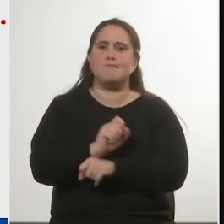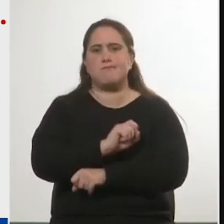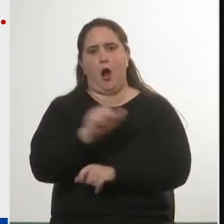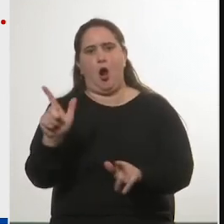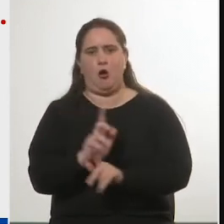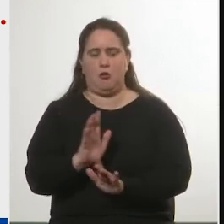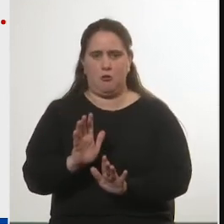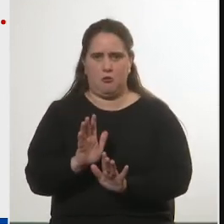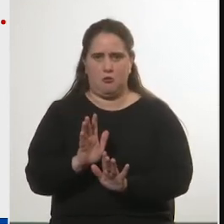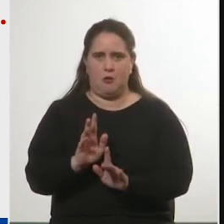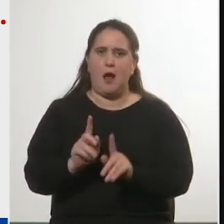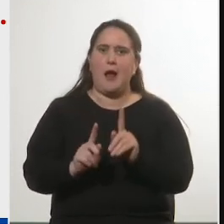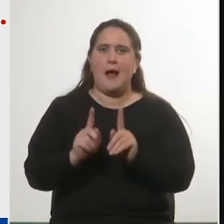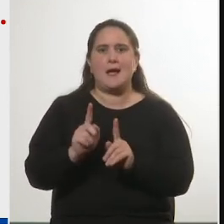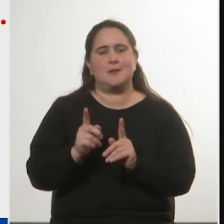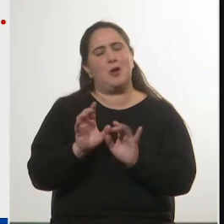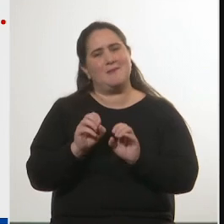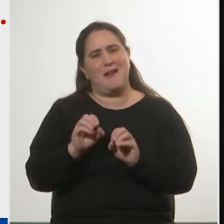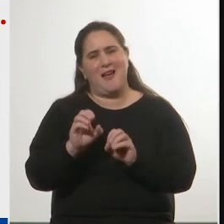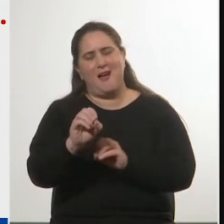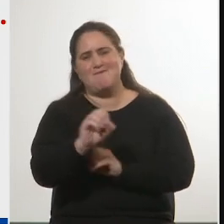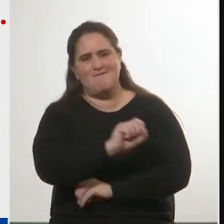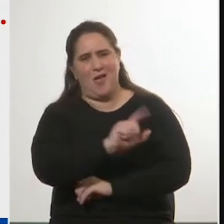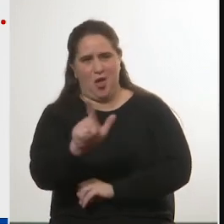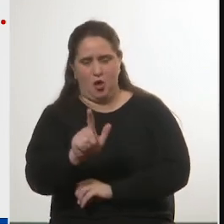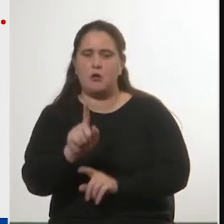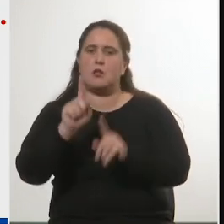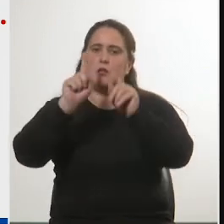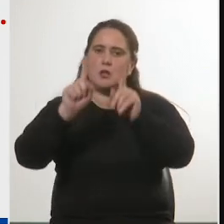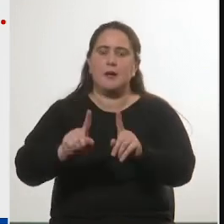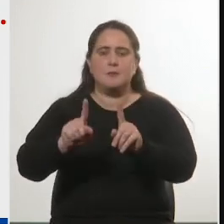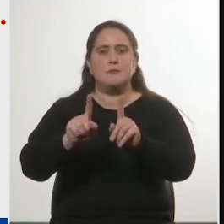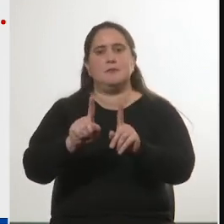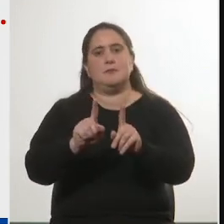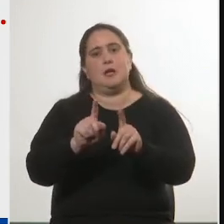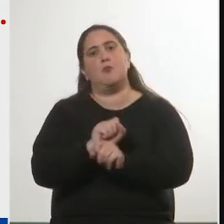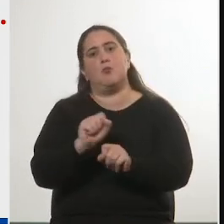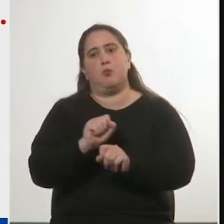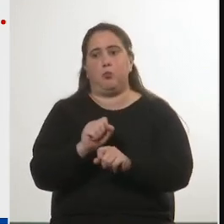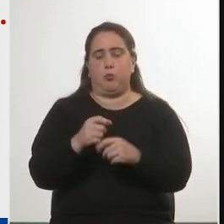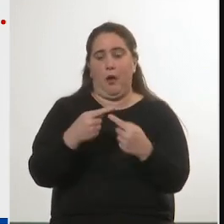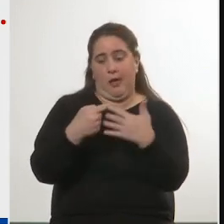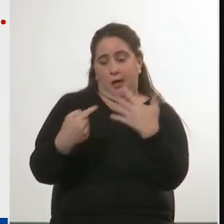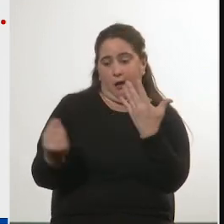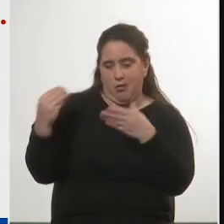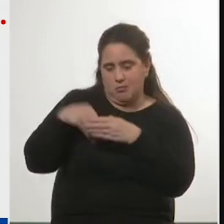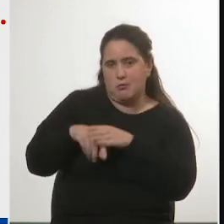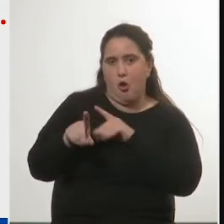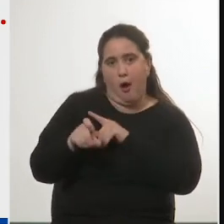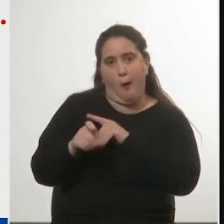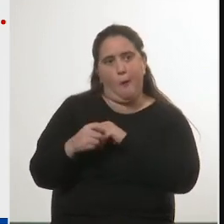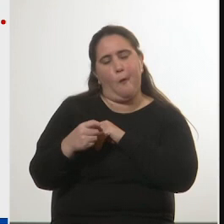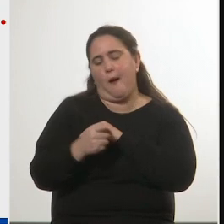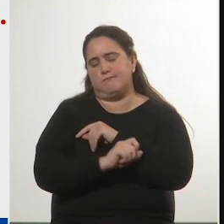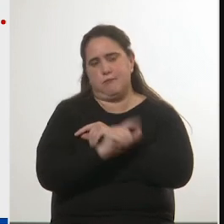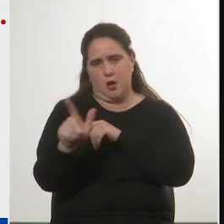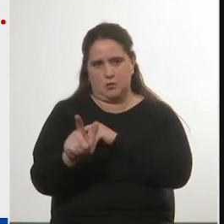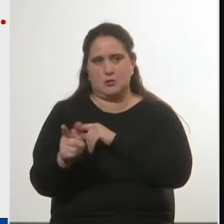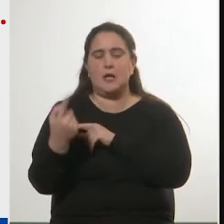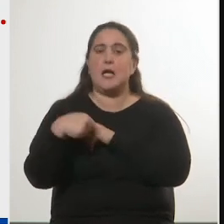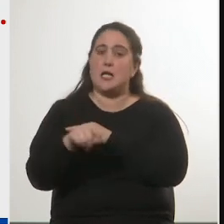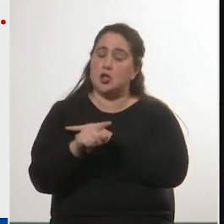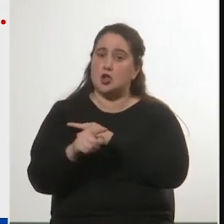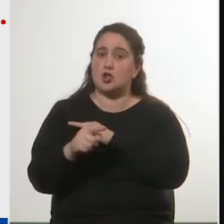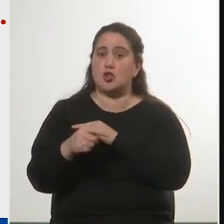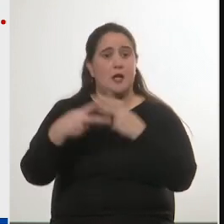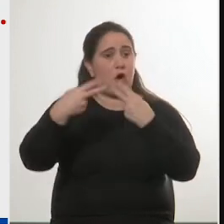afectar parámetros microbiológicos, además de los parámetros organolépticos. La alternativa de